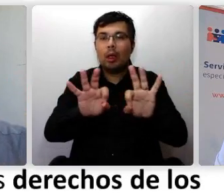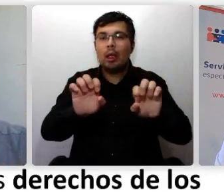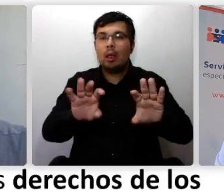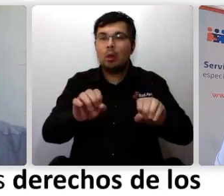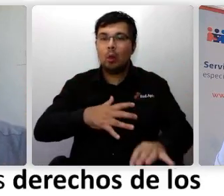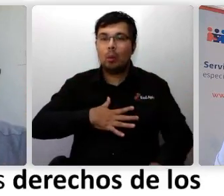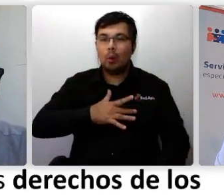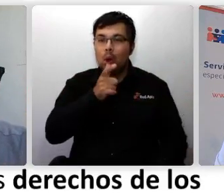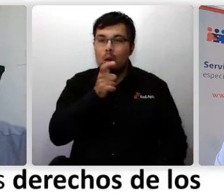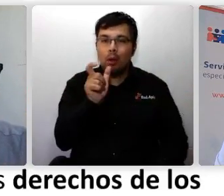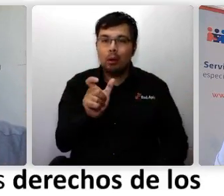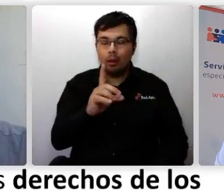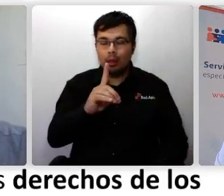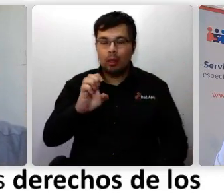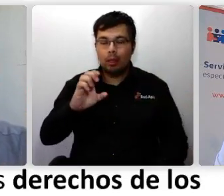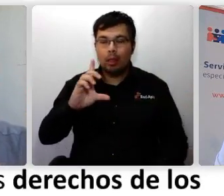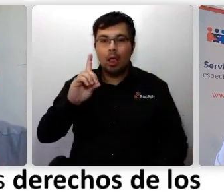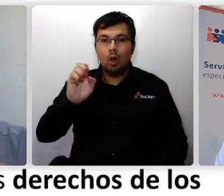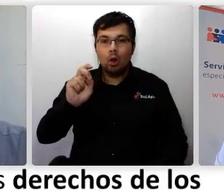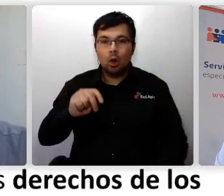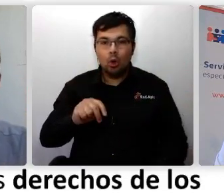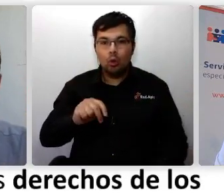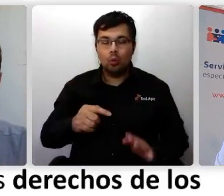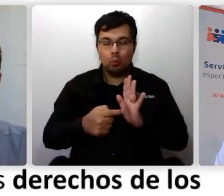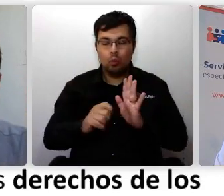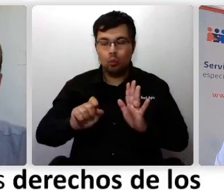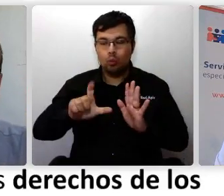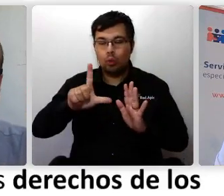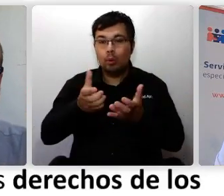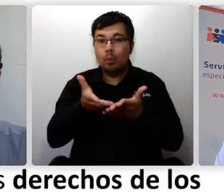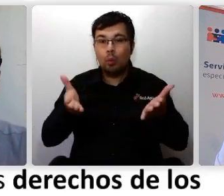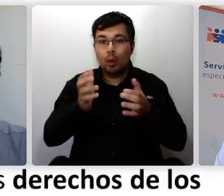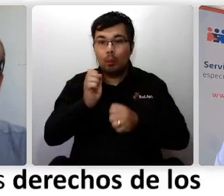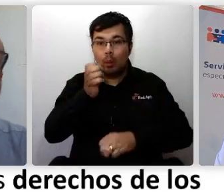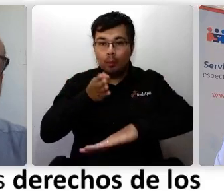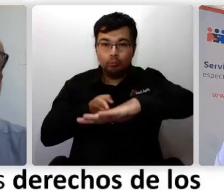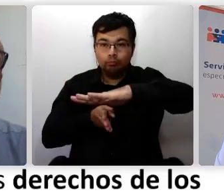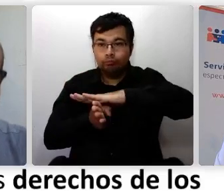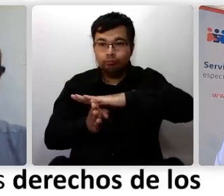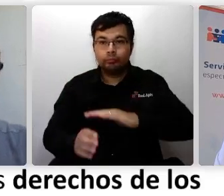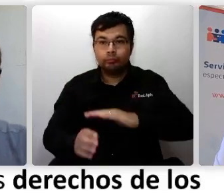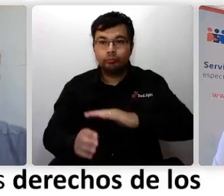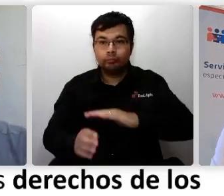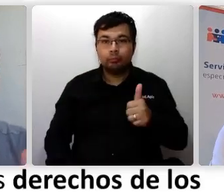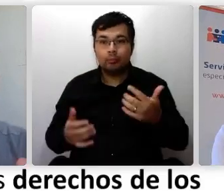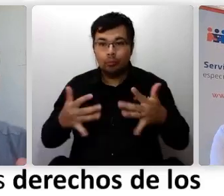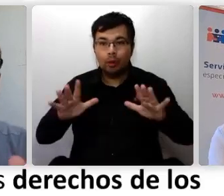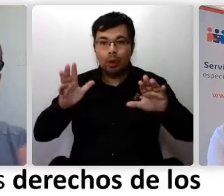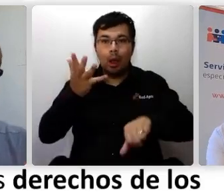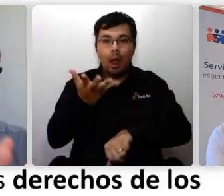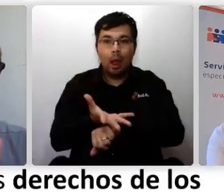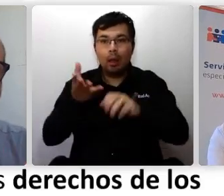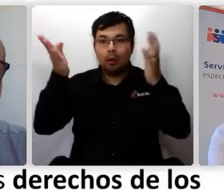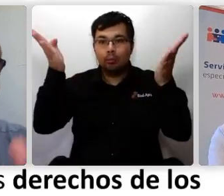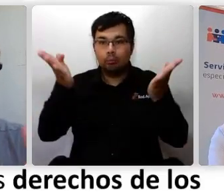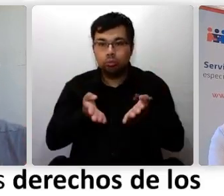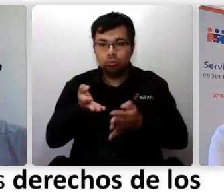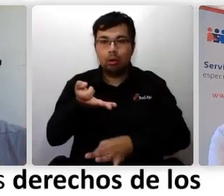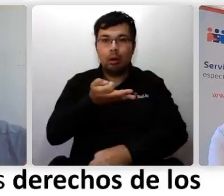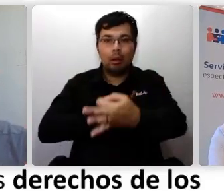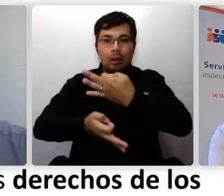también, desde la DDCon.cl para que lo puedan egresar todos los que tengan instancia. Ya tenemos un embudo que nos comentó Iván en cuanto a